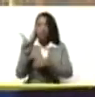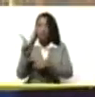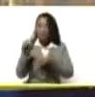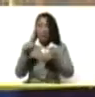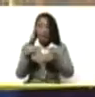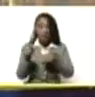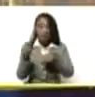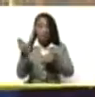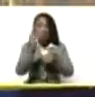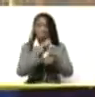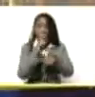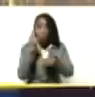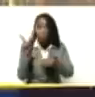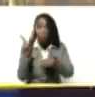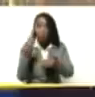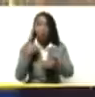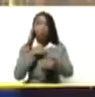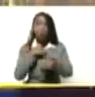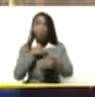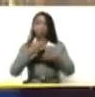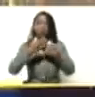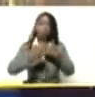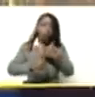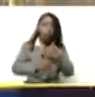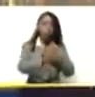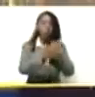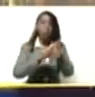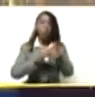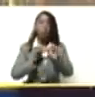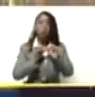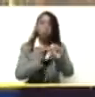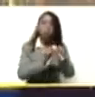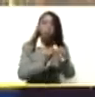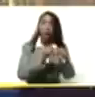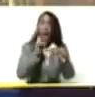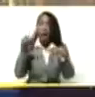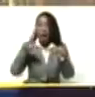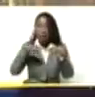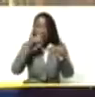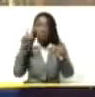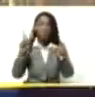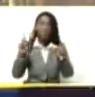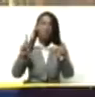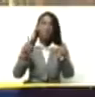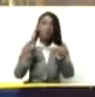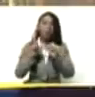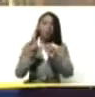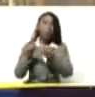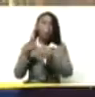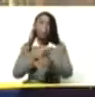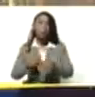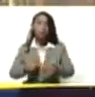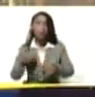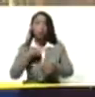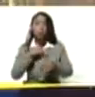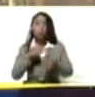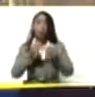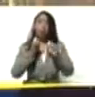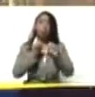semestre y nosotros palante s no pasa de este año y nosotros palante